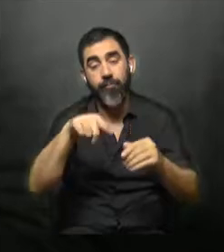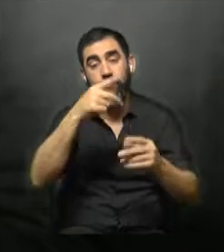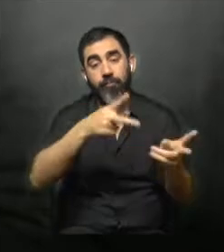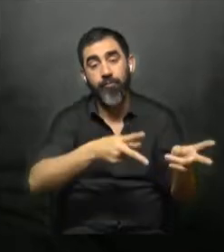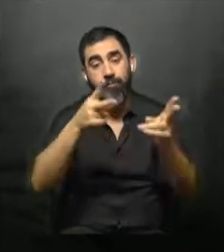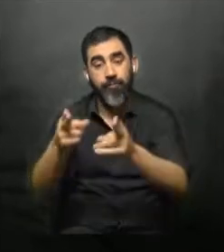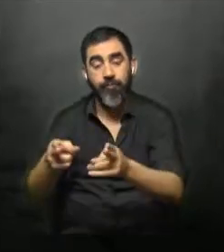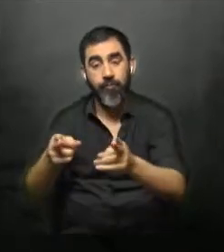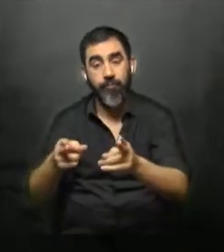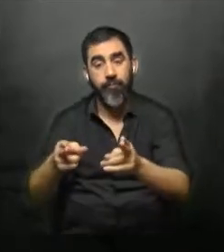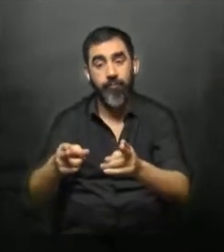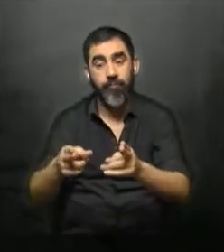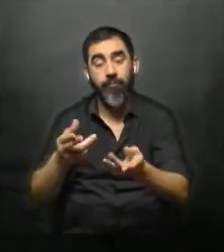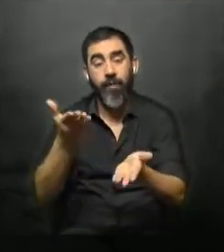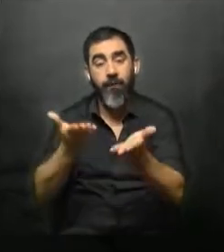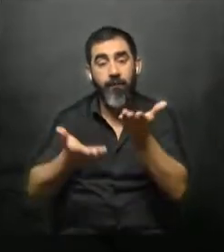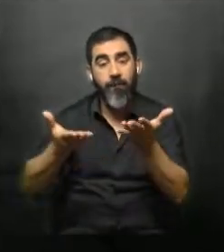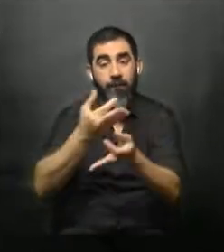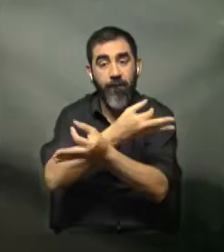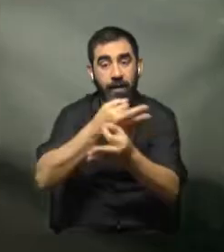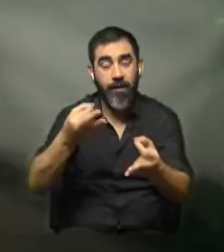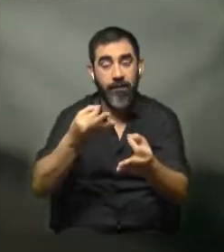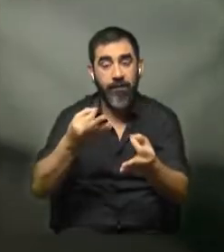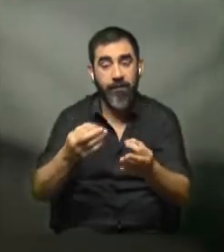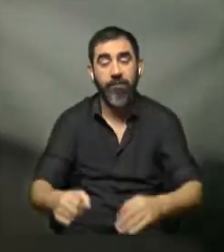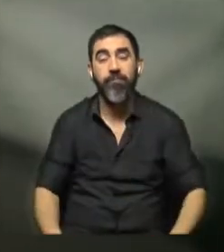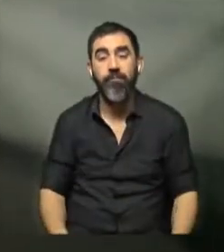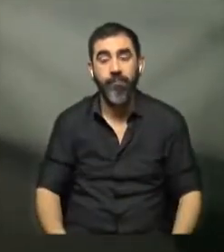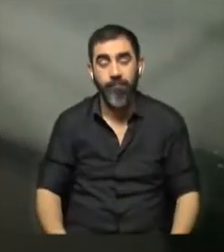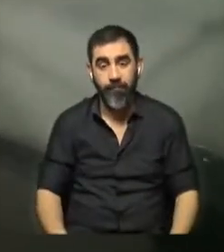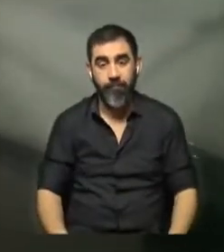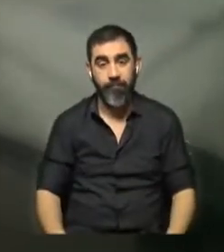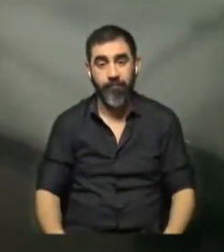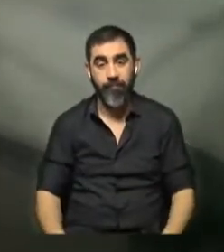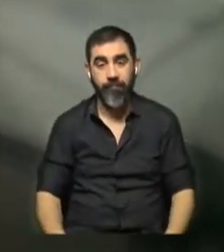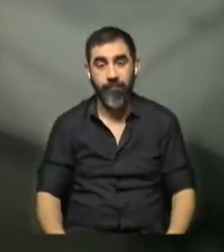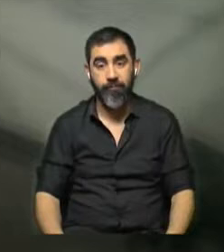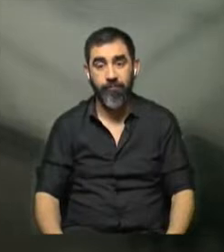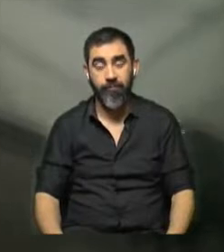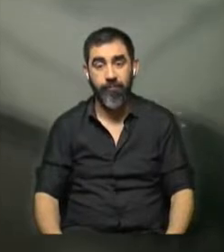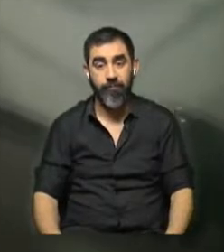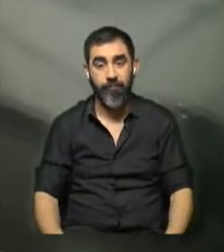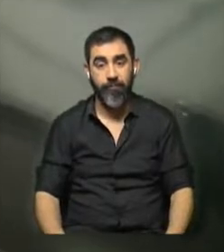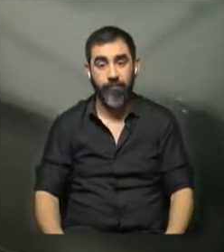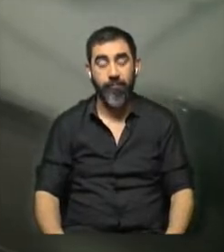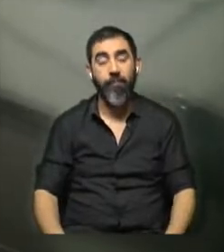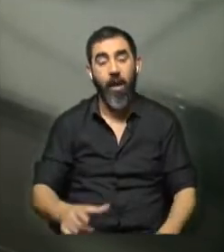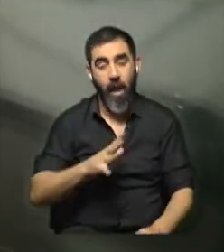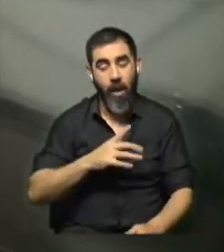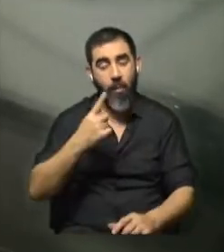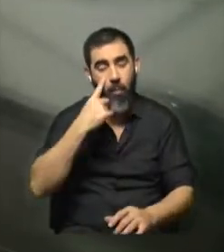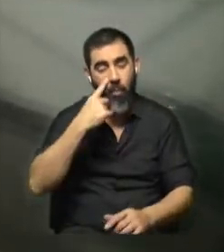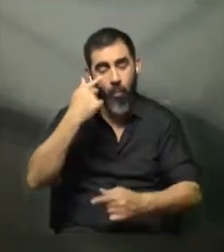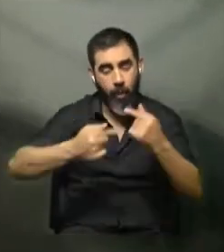paso es sí usar la balanza aerodinámica, y para eso, bueno, hicimos varios